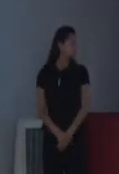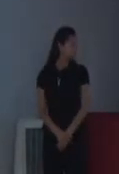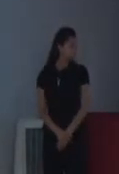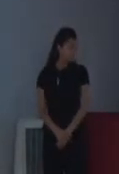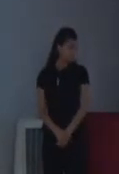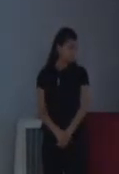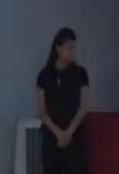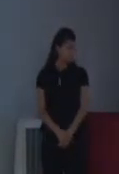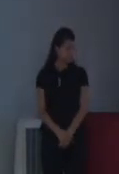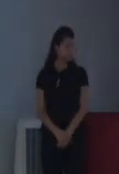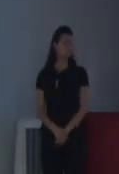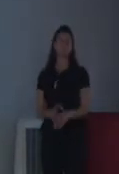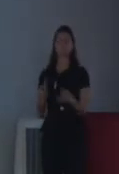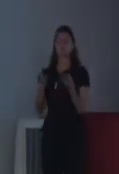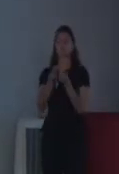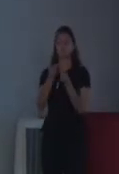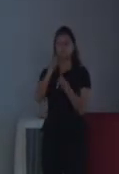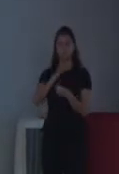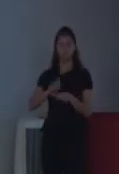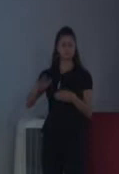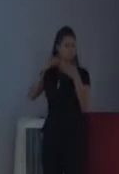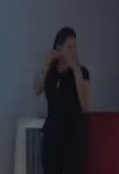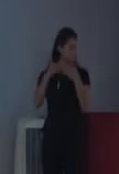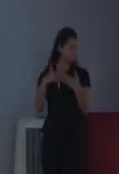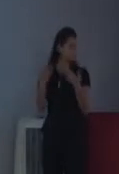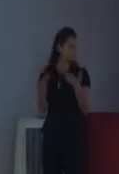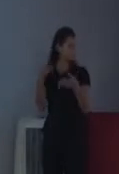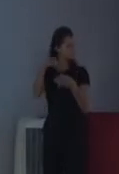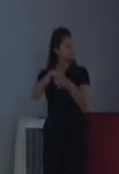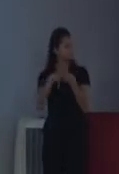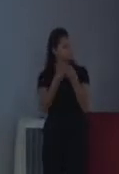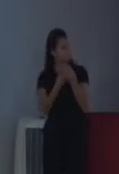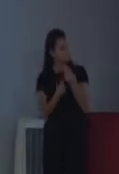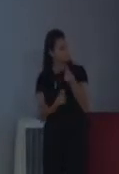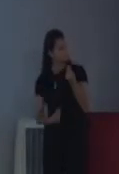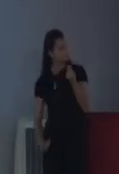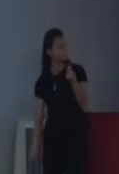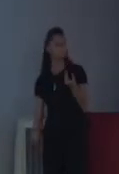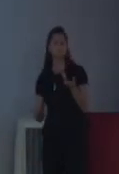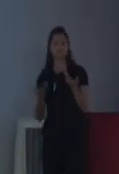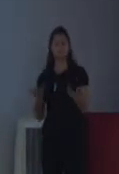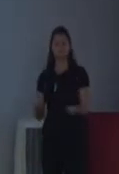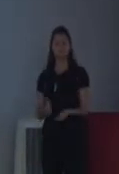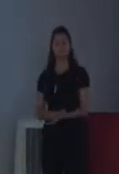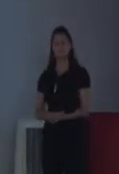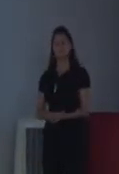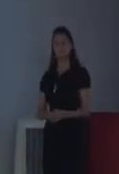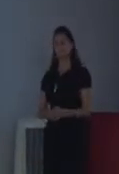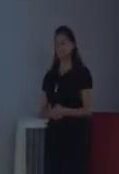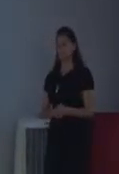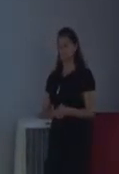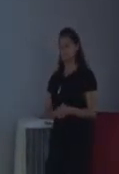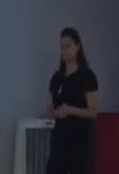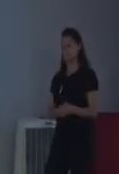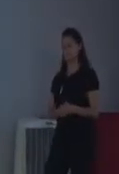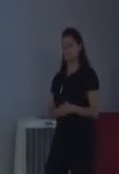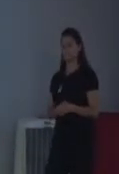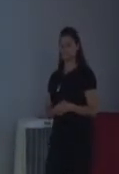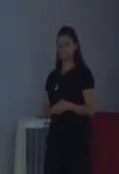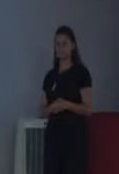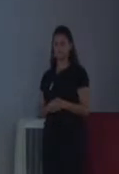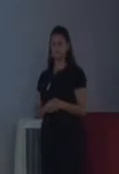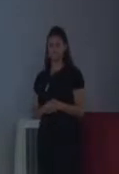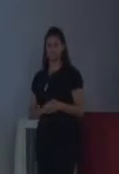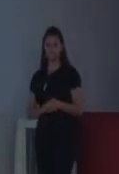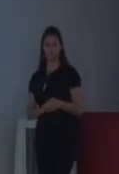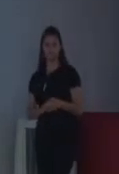¿Cómo se subdivide el Consejo Nacional de Discapacidad? El Consejo Nacional de Discapacidad se